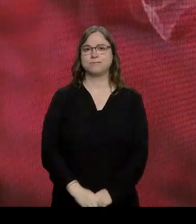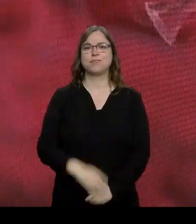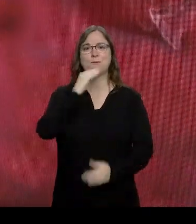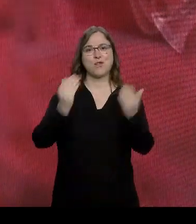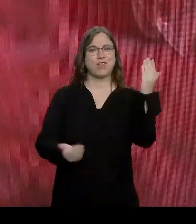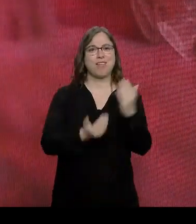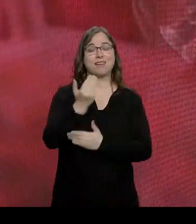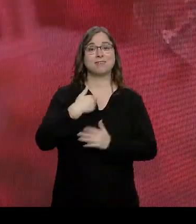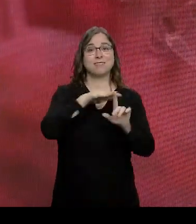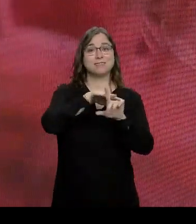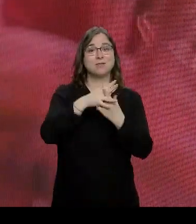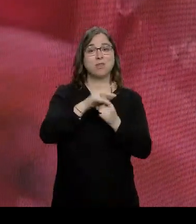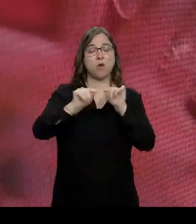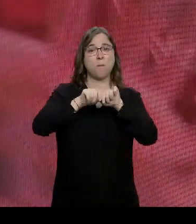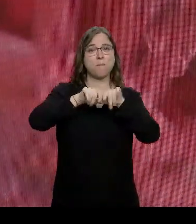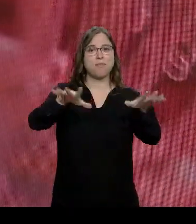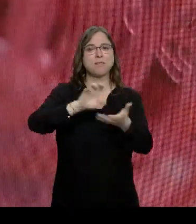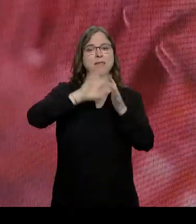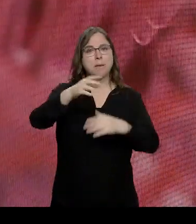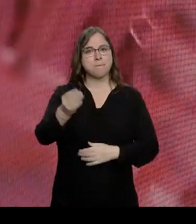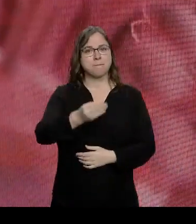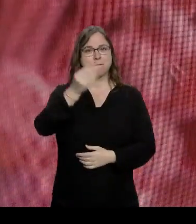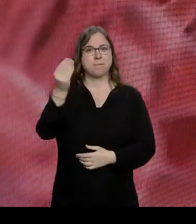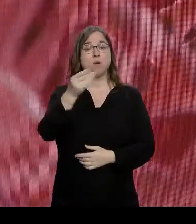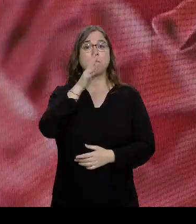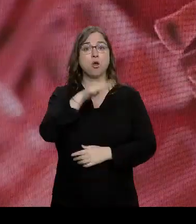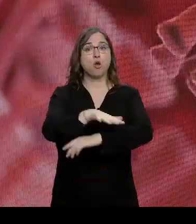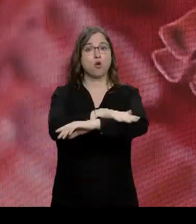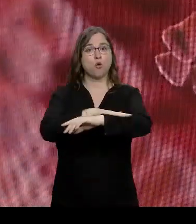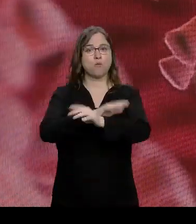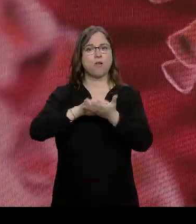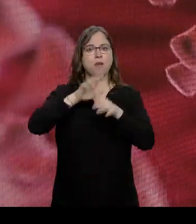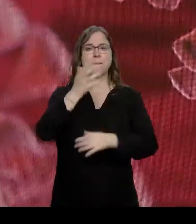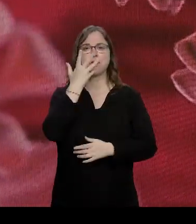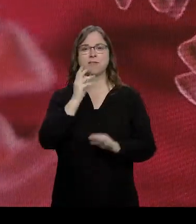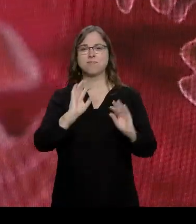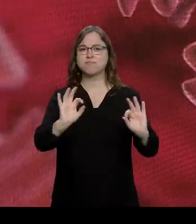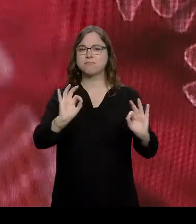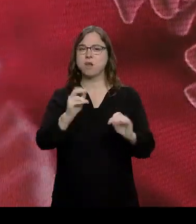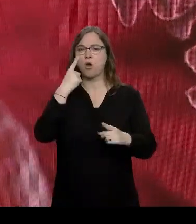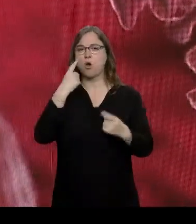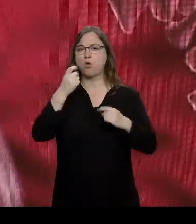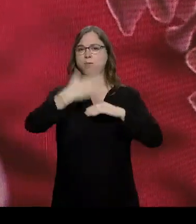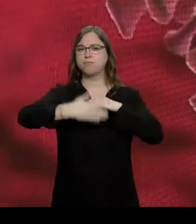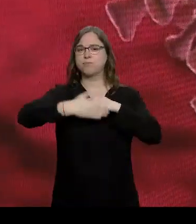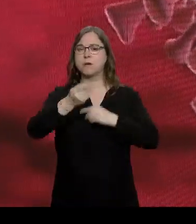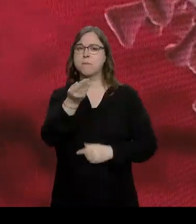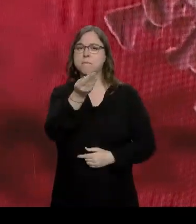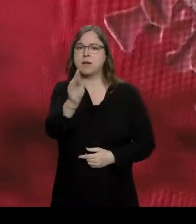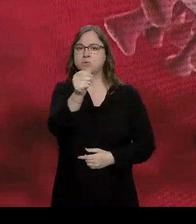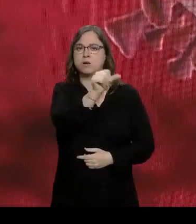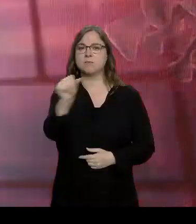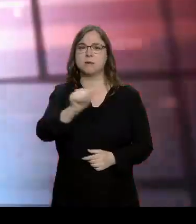Buenos días. La situación de la pandemia en Castilla y León está mejorando, pero el gobierno regional prefiere mantener las restricciones una semana